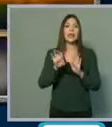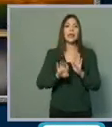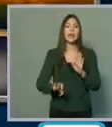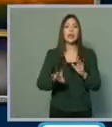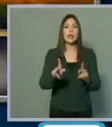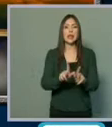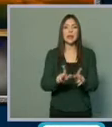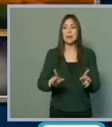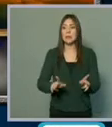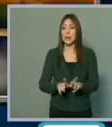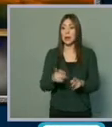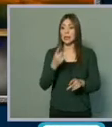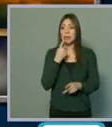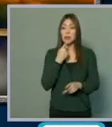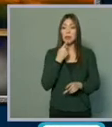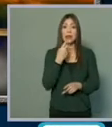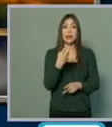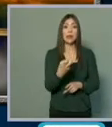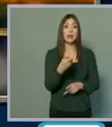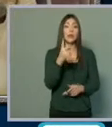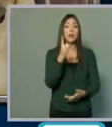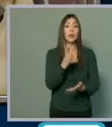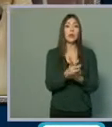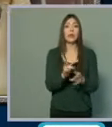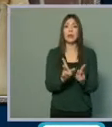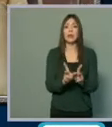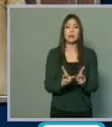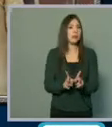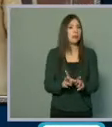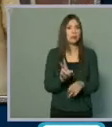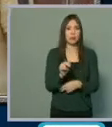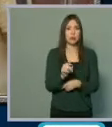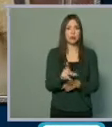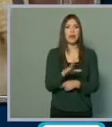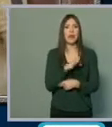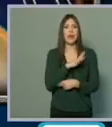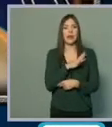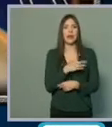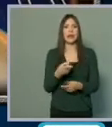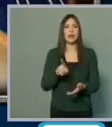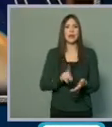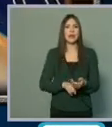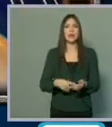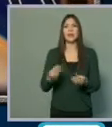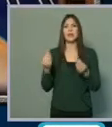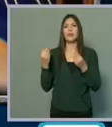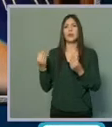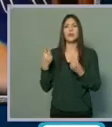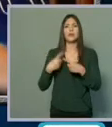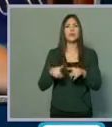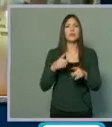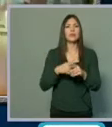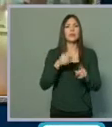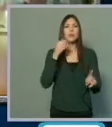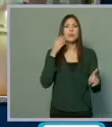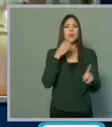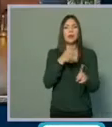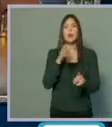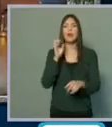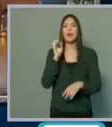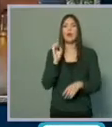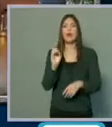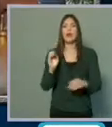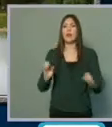la Plaza Roja no es solamente la plaza contiene muchísimos objetivos, o mejor